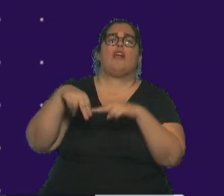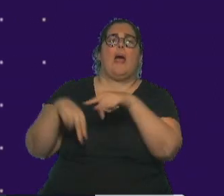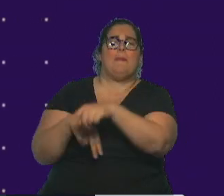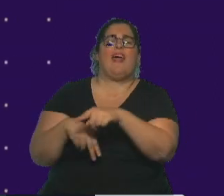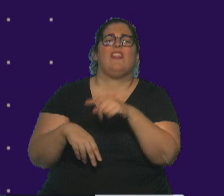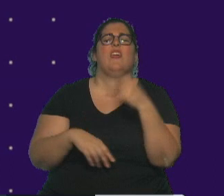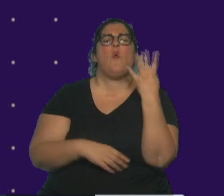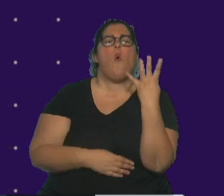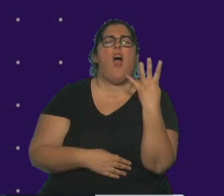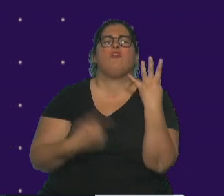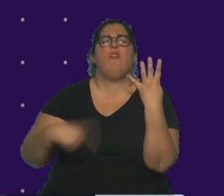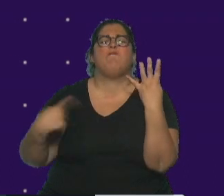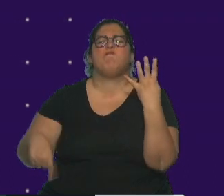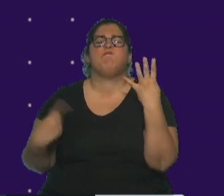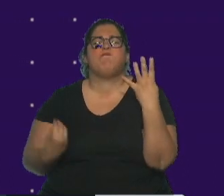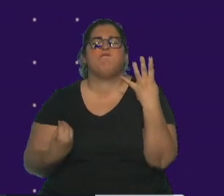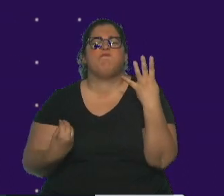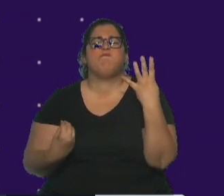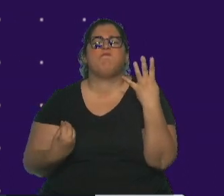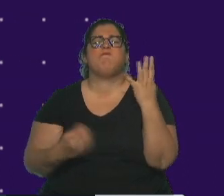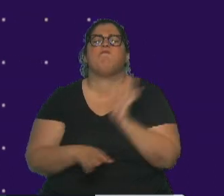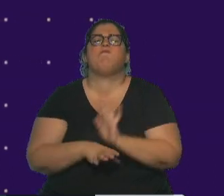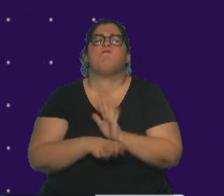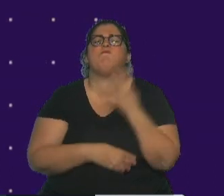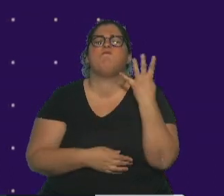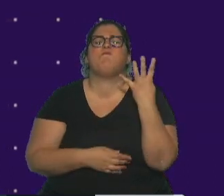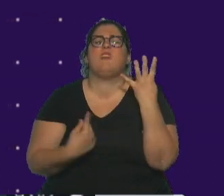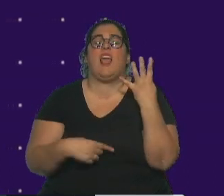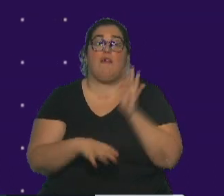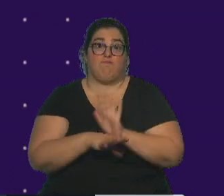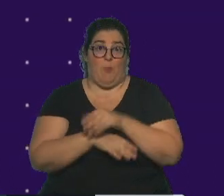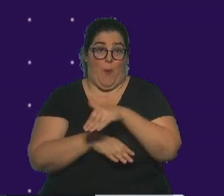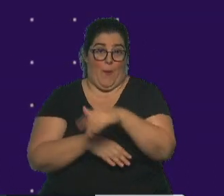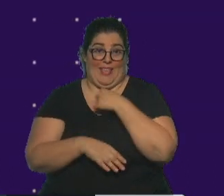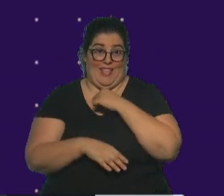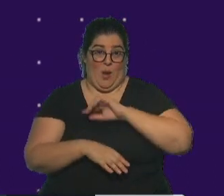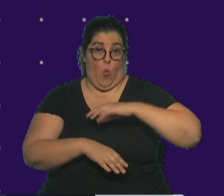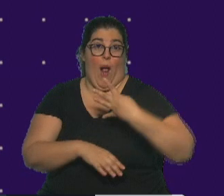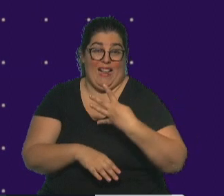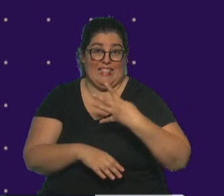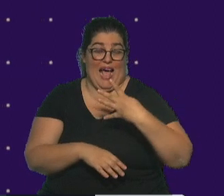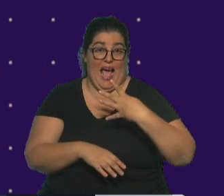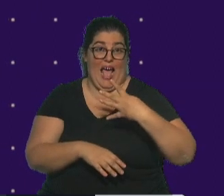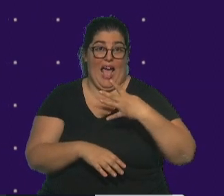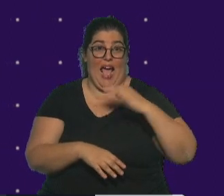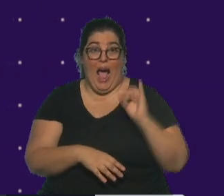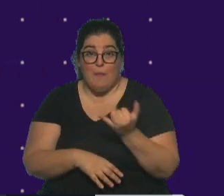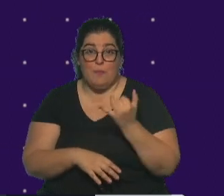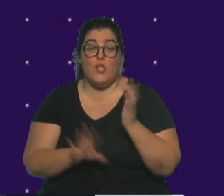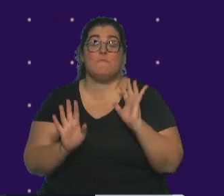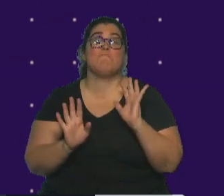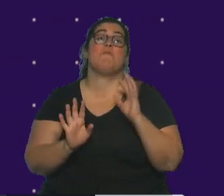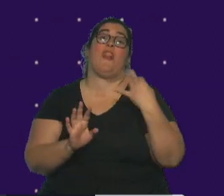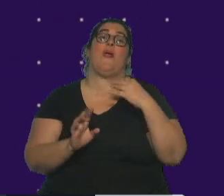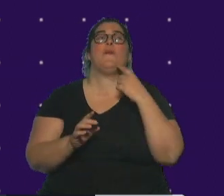¿Qué significa ¿Qué significa cuatro? el 4? ¿Que vamos a buscar la cuarta ya La cuarta. directamente? Epa. Vamos Hay que hacer la canción todavía. ahora con la